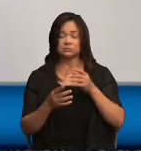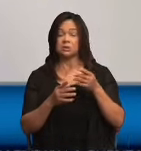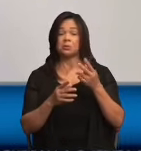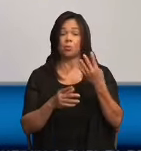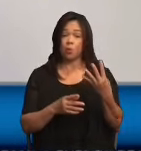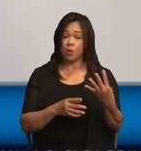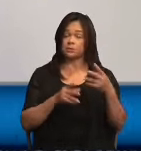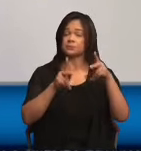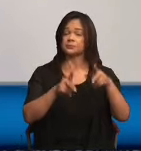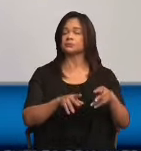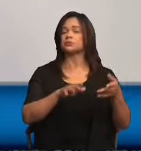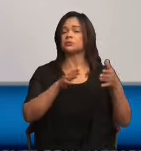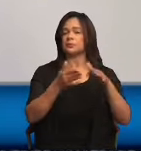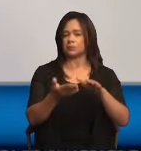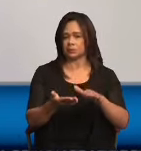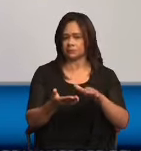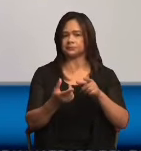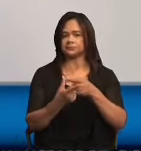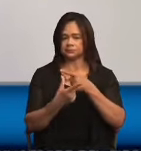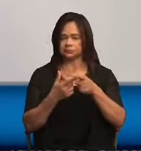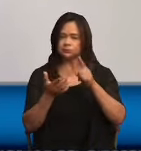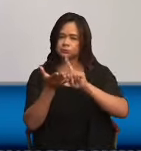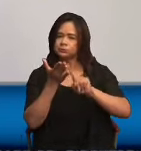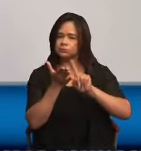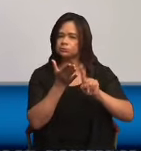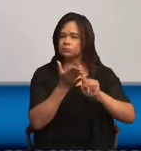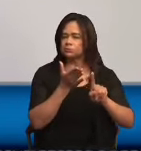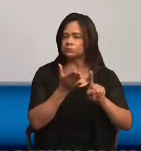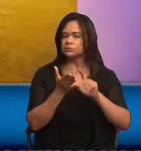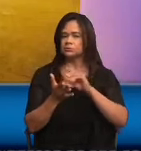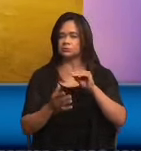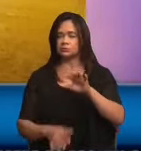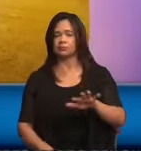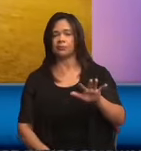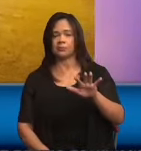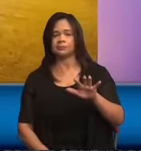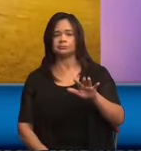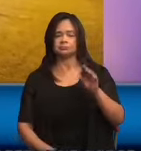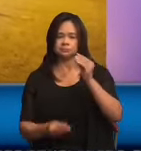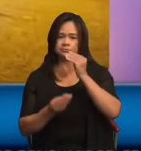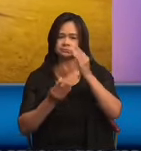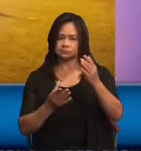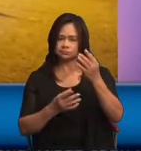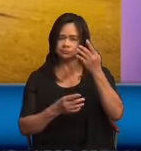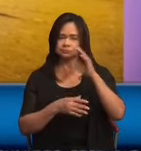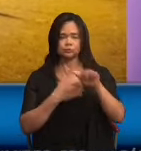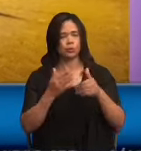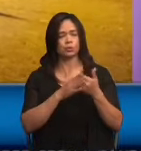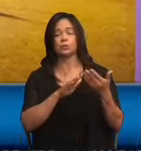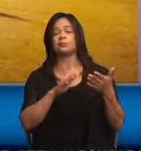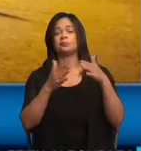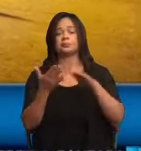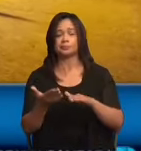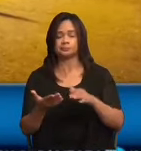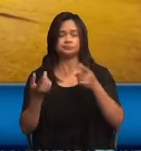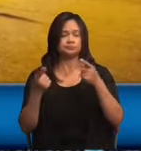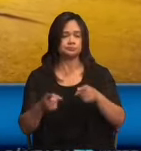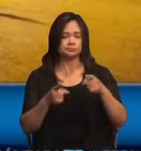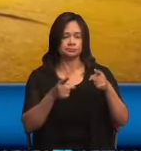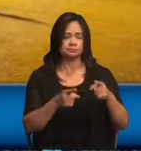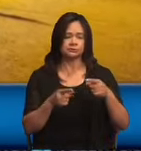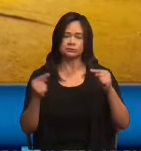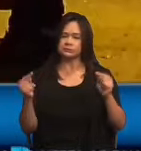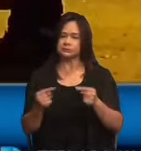fallecidas. En ese sentido se hizo el levantamiento en el lugar. Según el informe preliminar, todos fallecieron a consecuencia de heridas